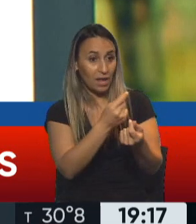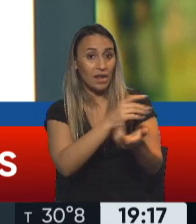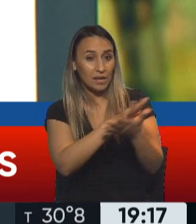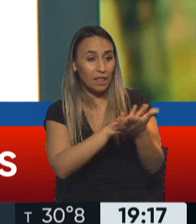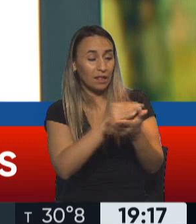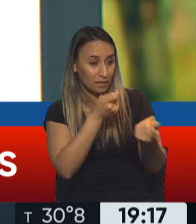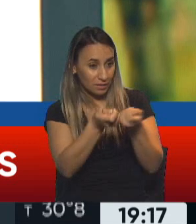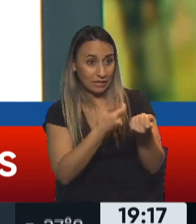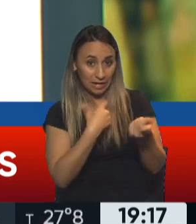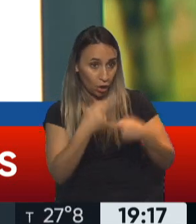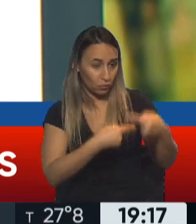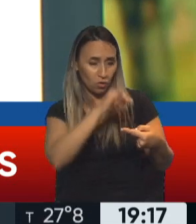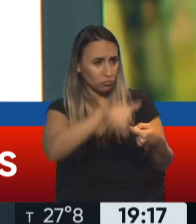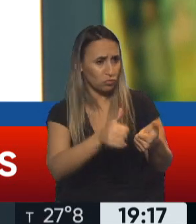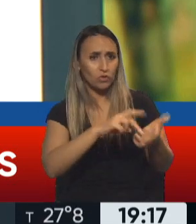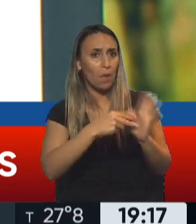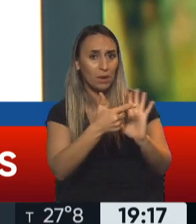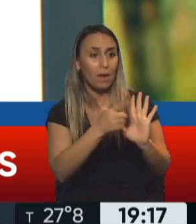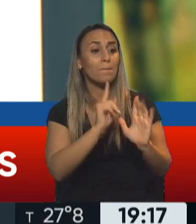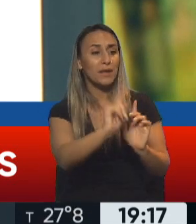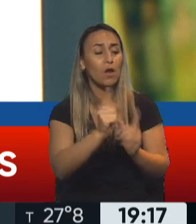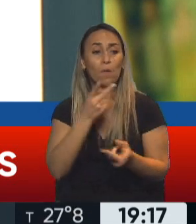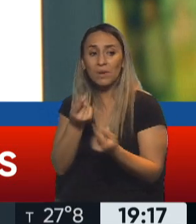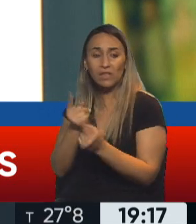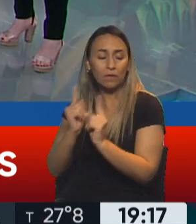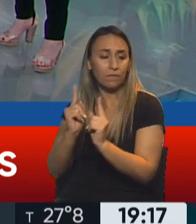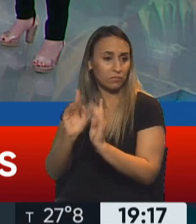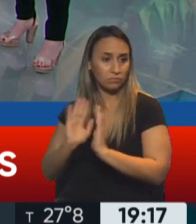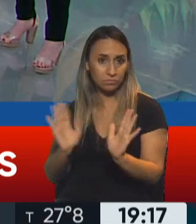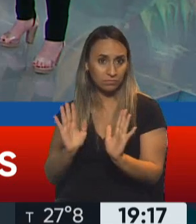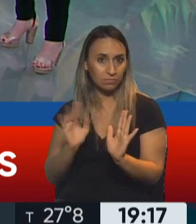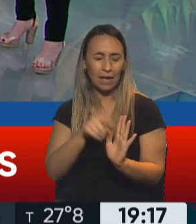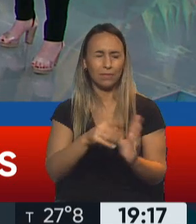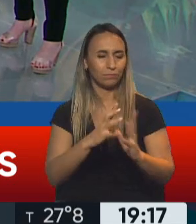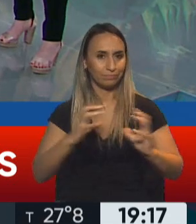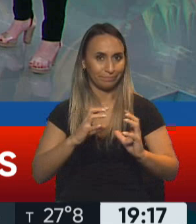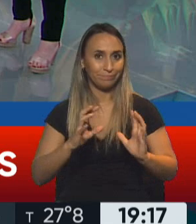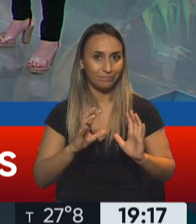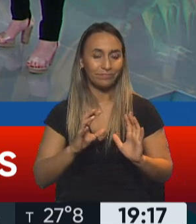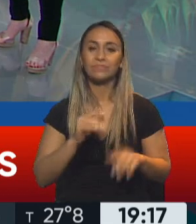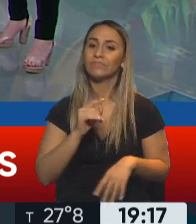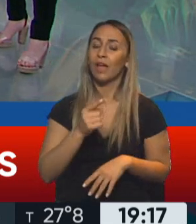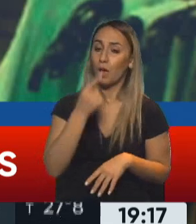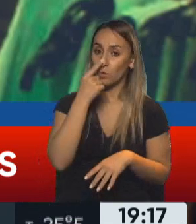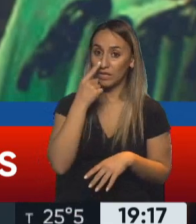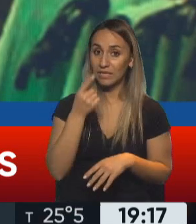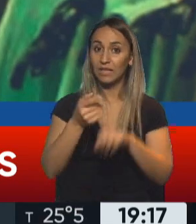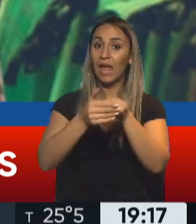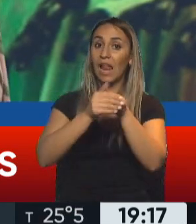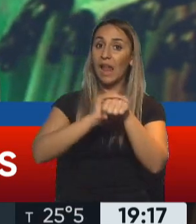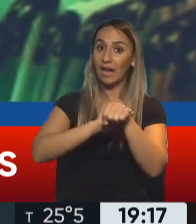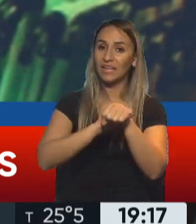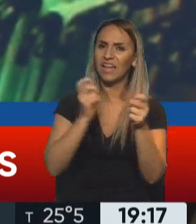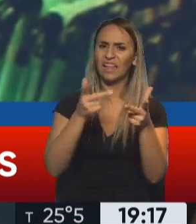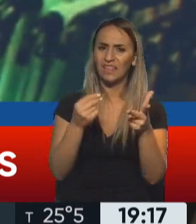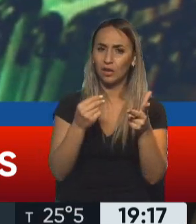se desató este conflicto, que veremos hasta dónde llega. Bien, es interesante destacar lo que dice el jefe Horacio Rodríguez Larreta, que es esta idea